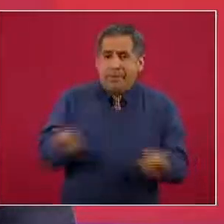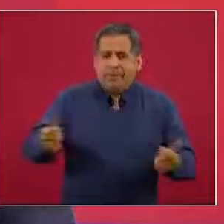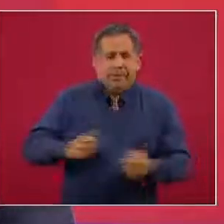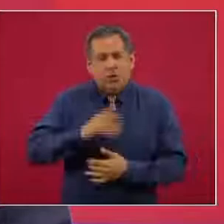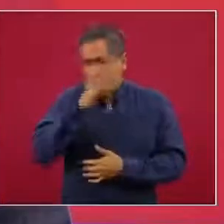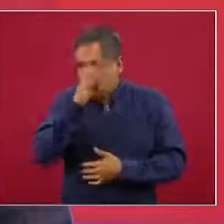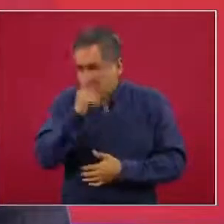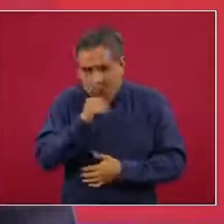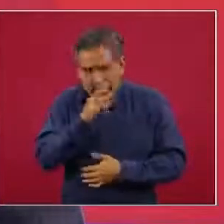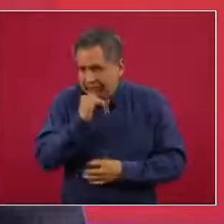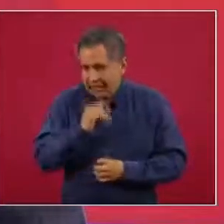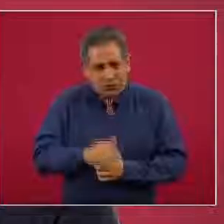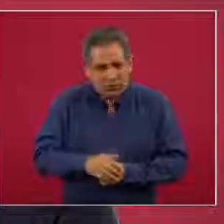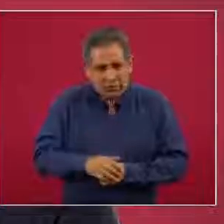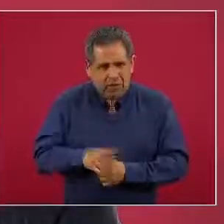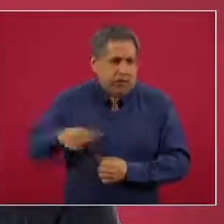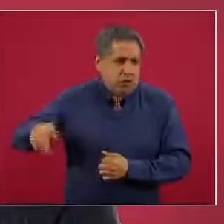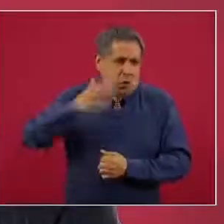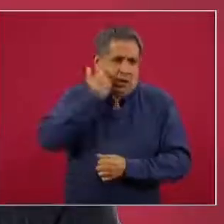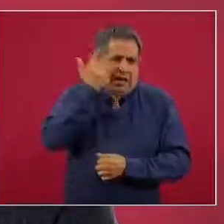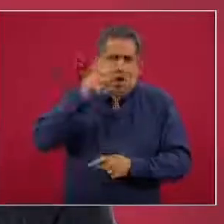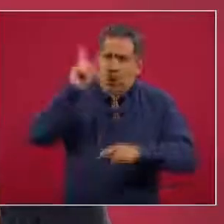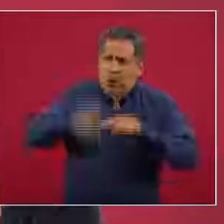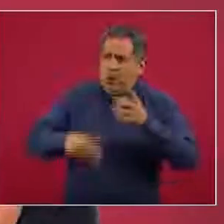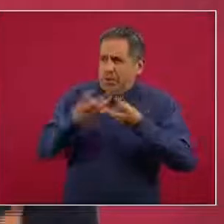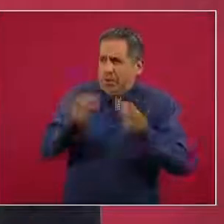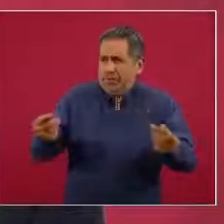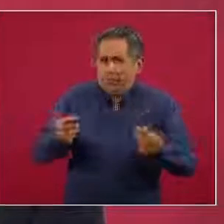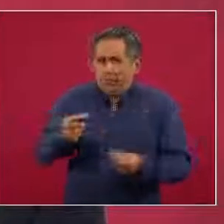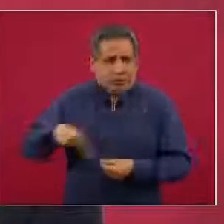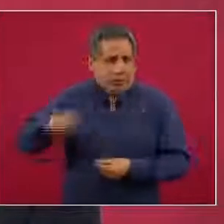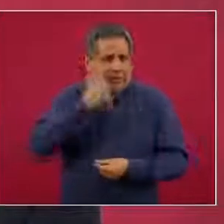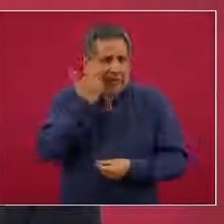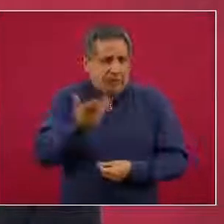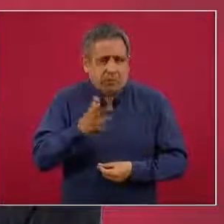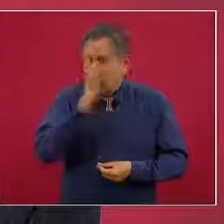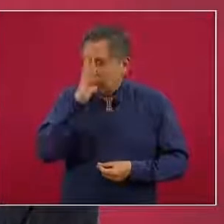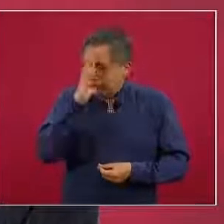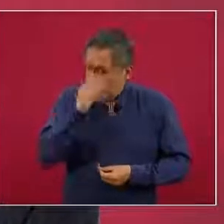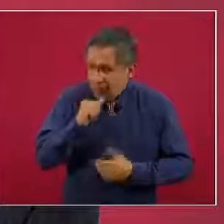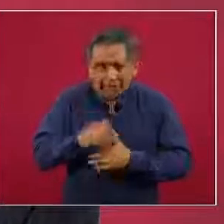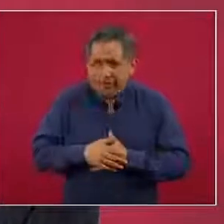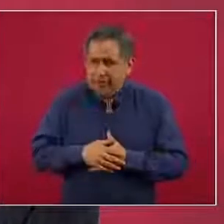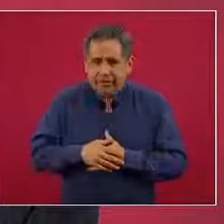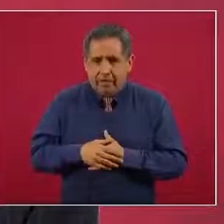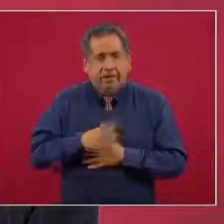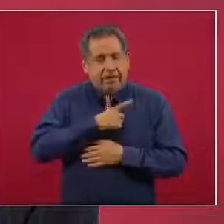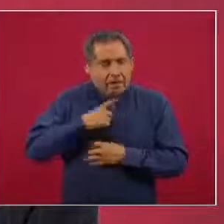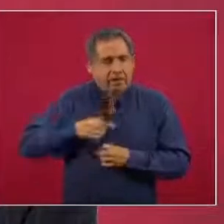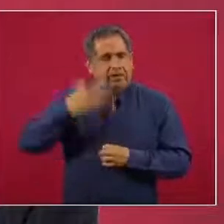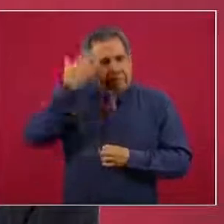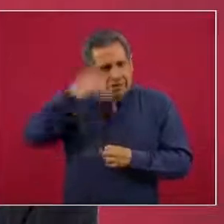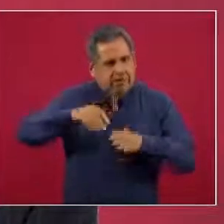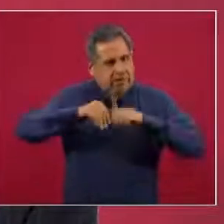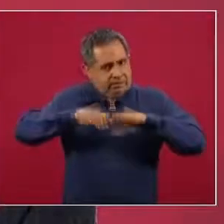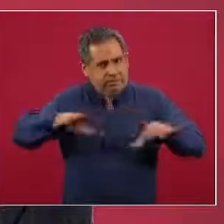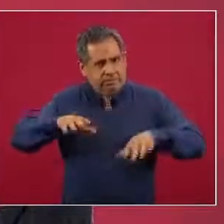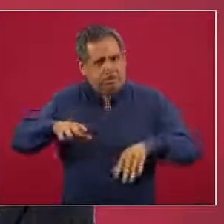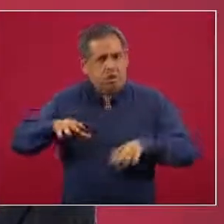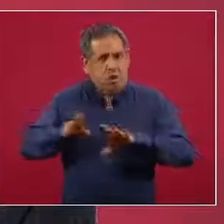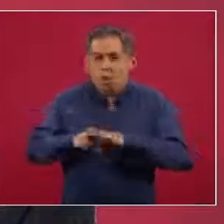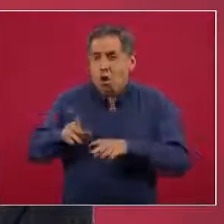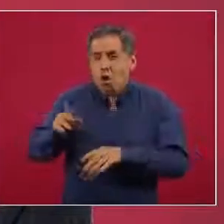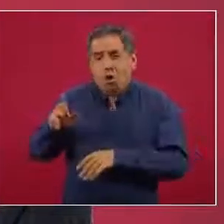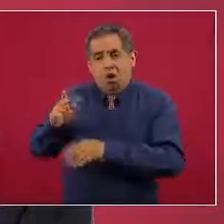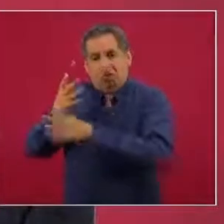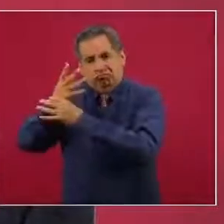puede. Todos queremos eso, pero es imprescindible saber las cosas como son, con una realidad